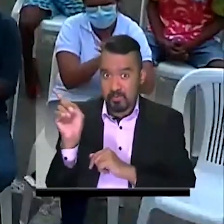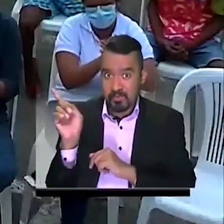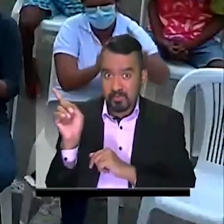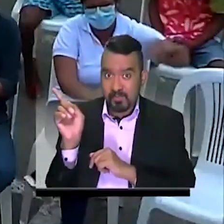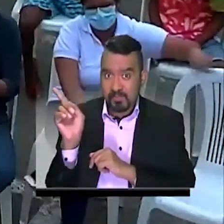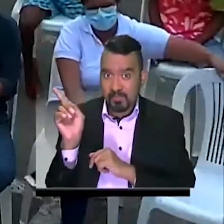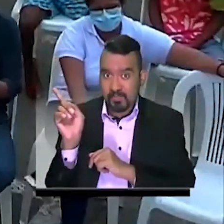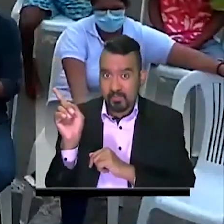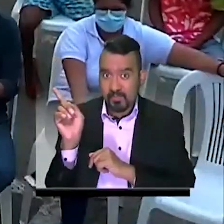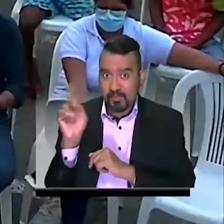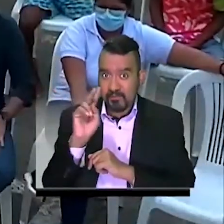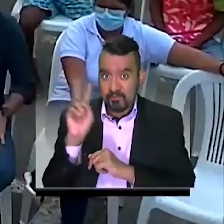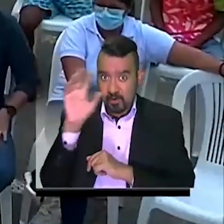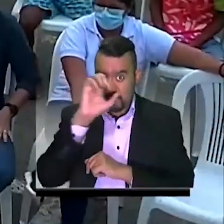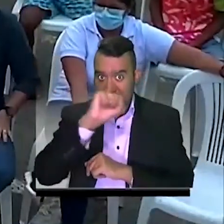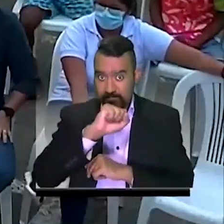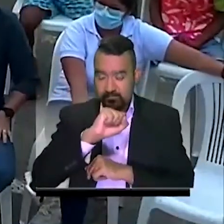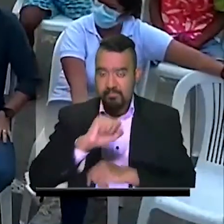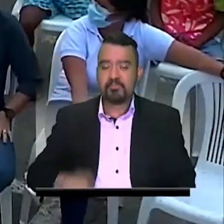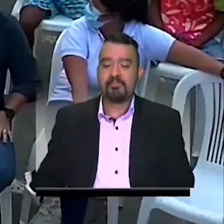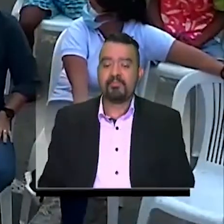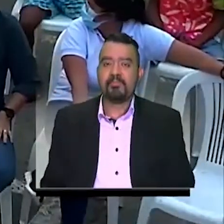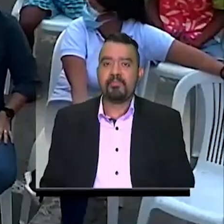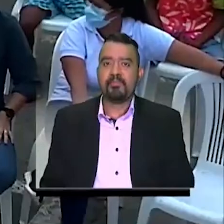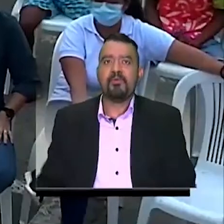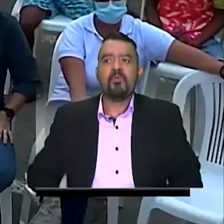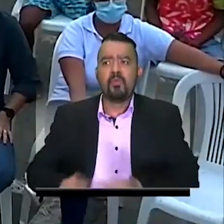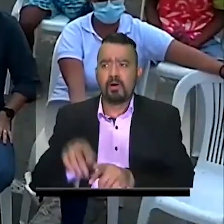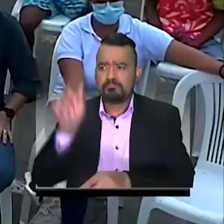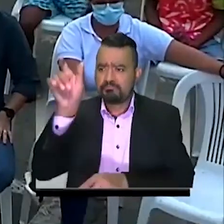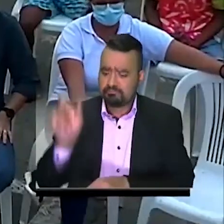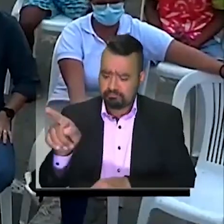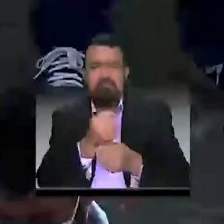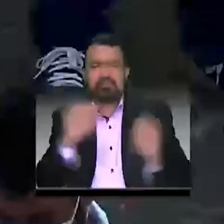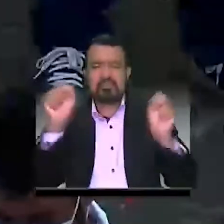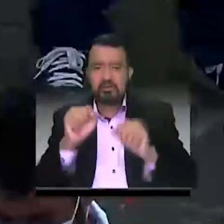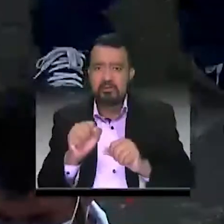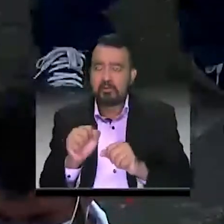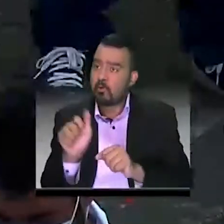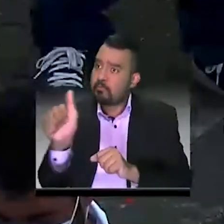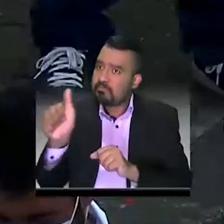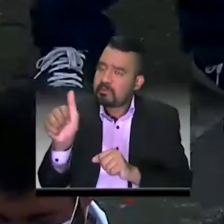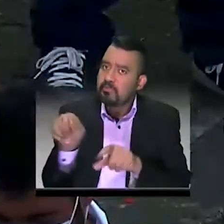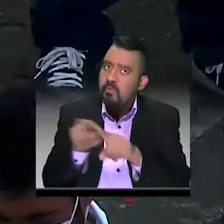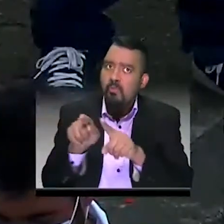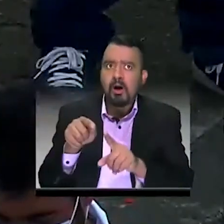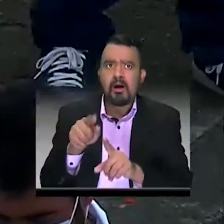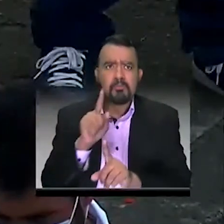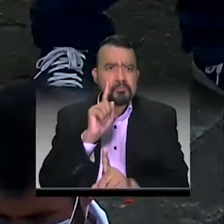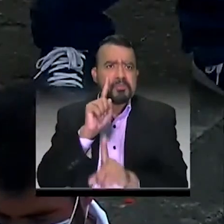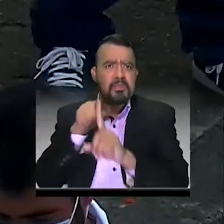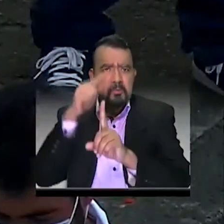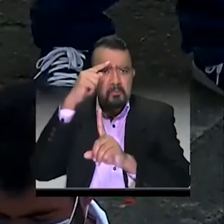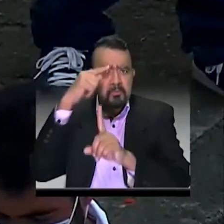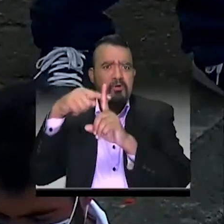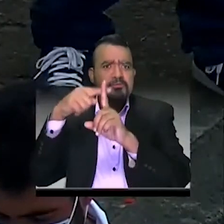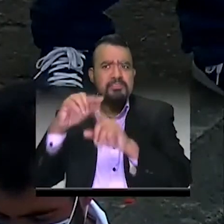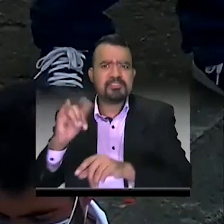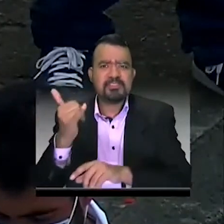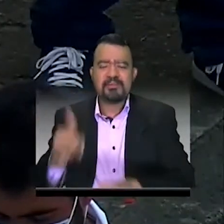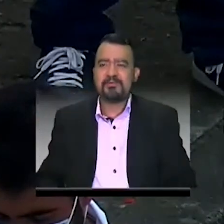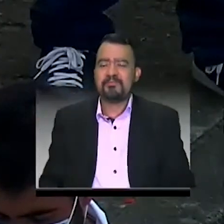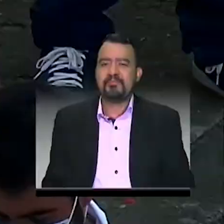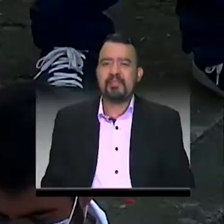A través de su sabiduría, usted se arriesgó a traer la energía a Vigía del Fuerte. Cuando ayer